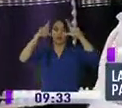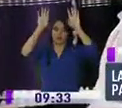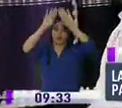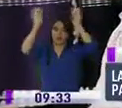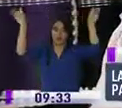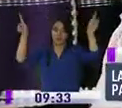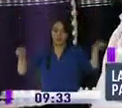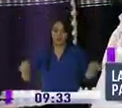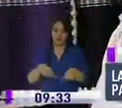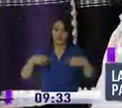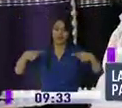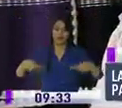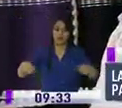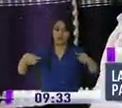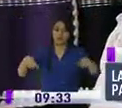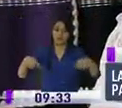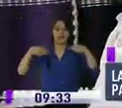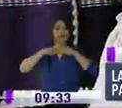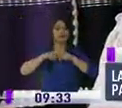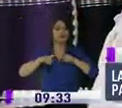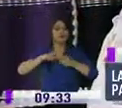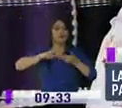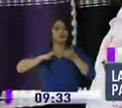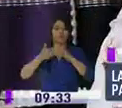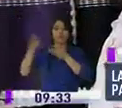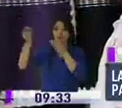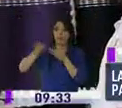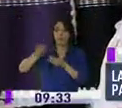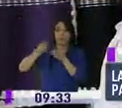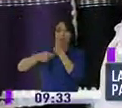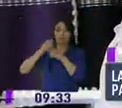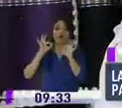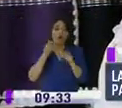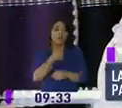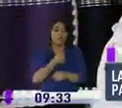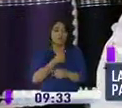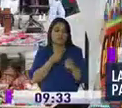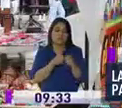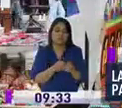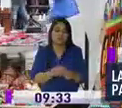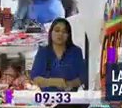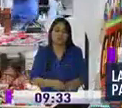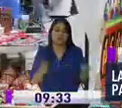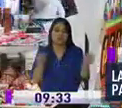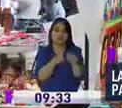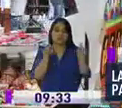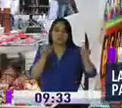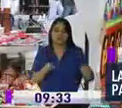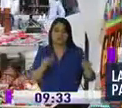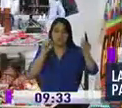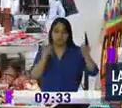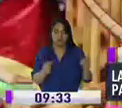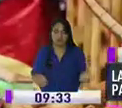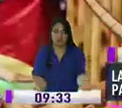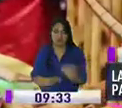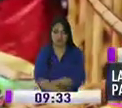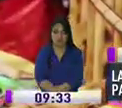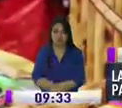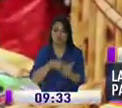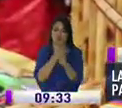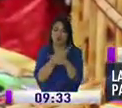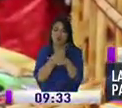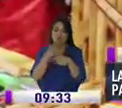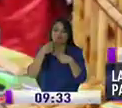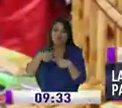vienen igual de diferentes comunidades y otras también se les hace aquí en Otavalo. La producción sobre la Plaza de Ponchos será transmitida el